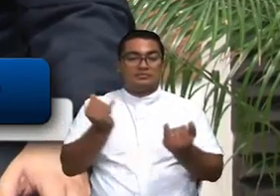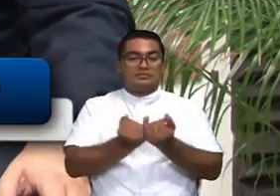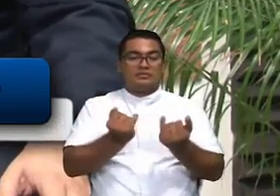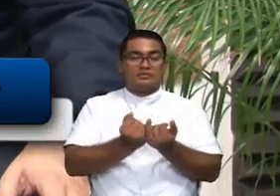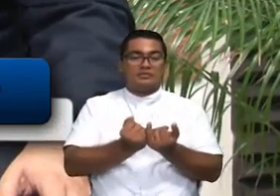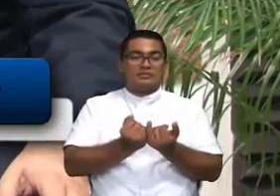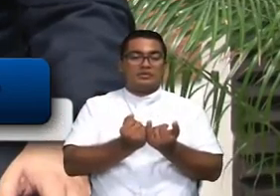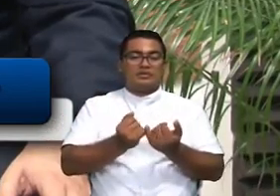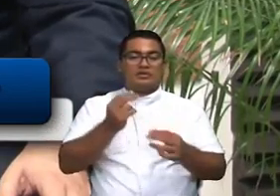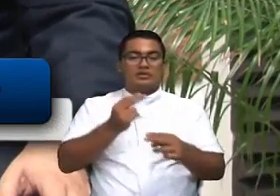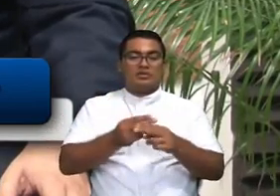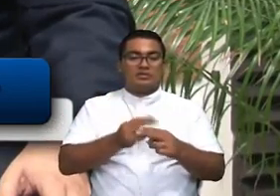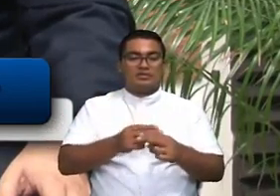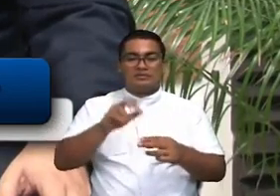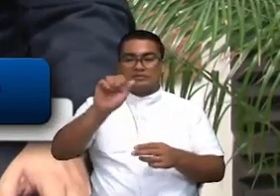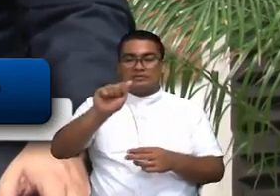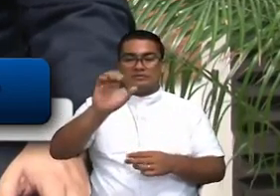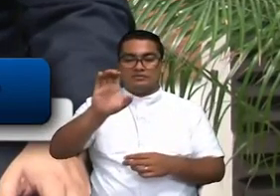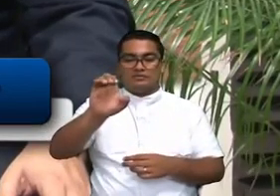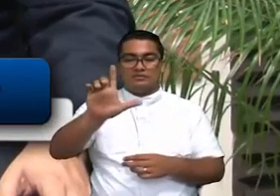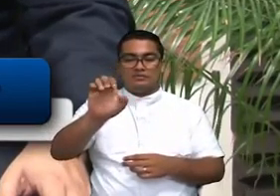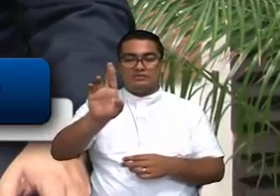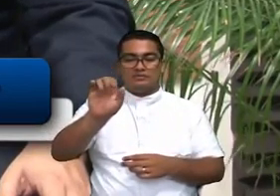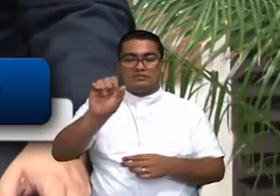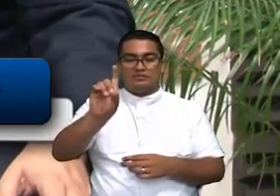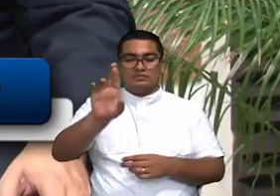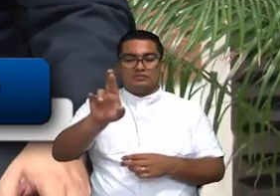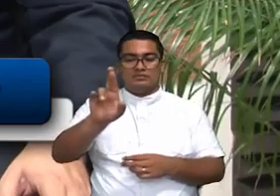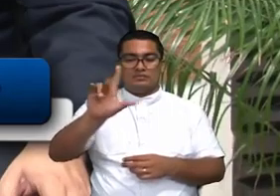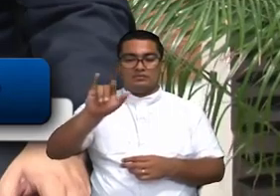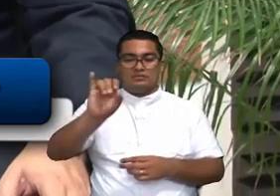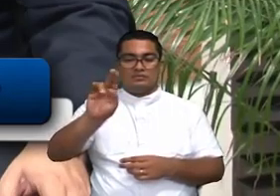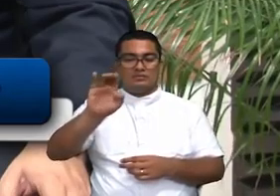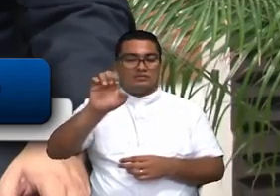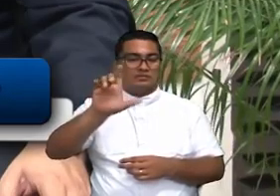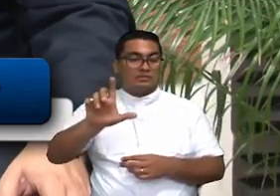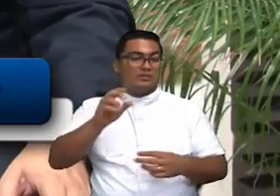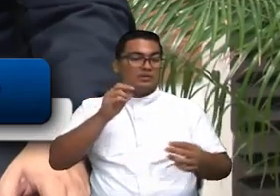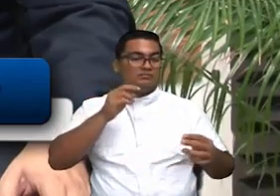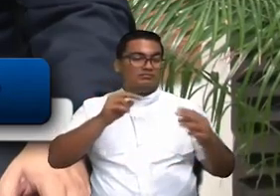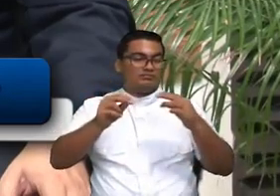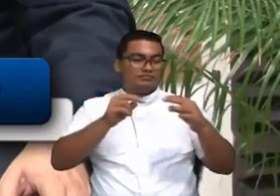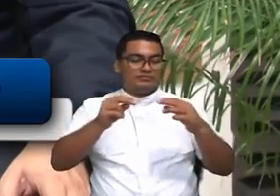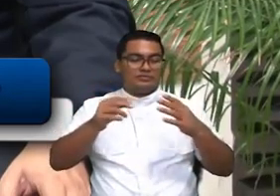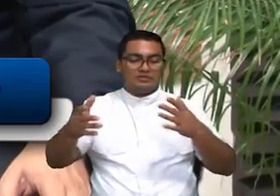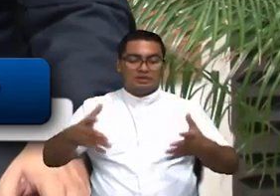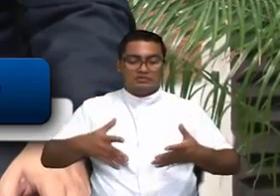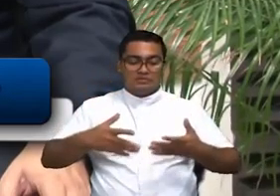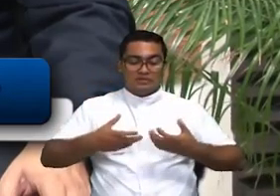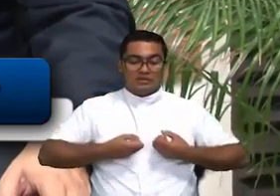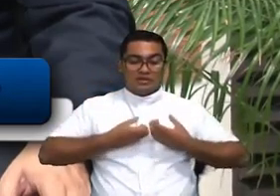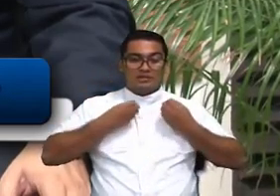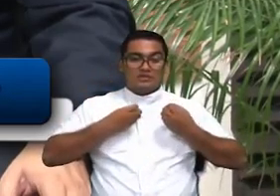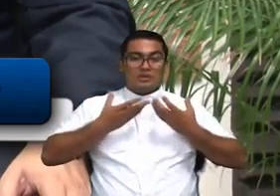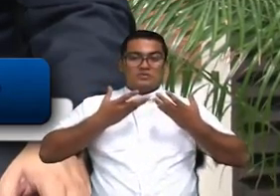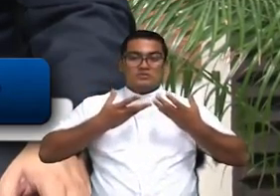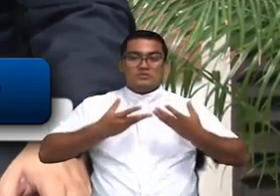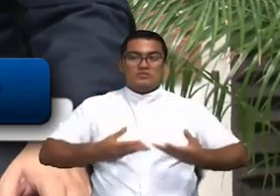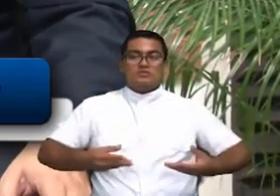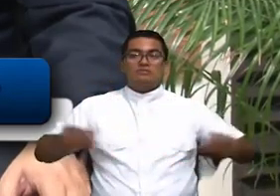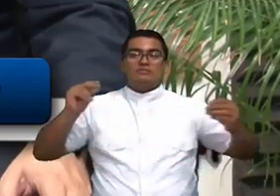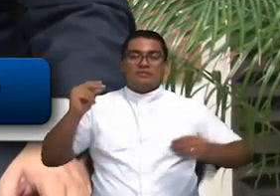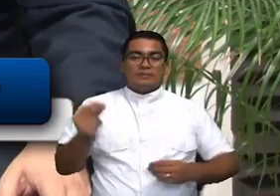lineal va a ser mucho más específico para atacar el cáncer. O sea, ¿qué quiere decir esto? Antes los otros